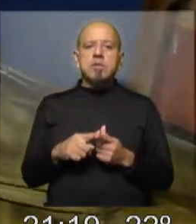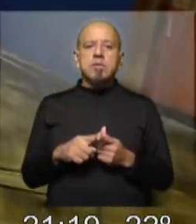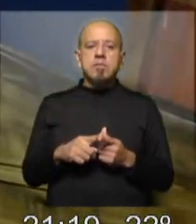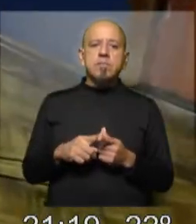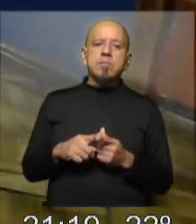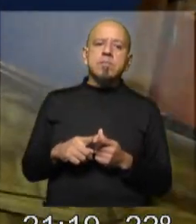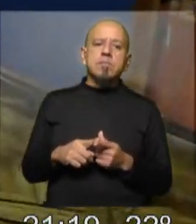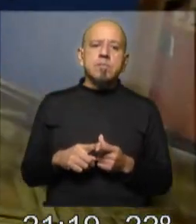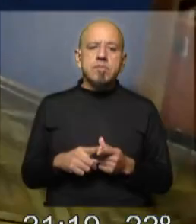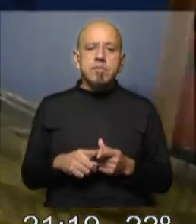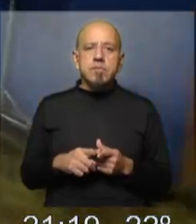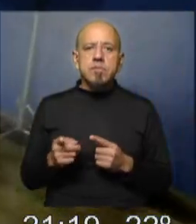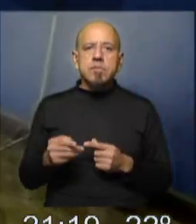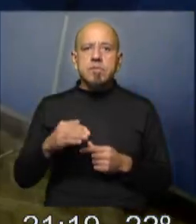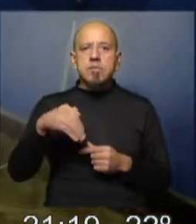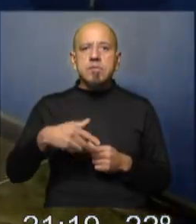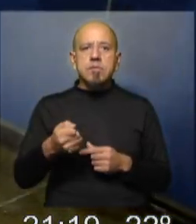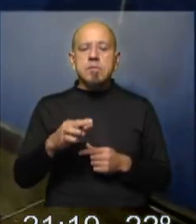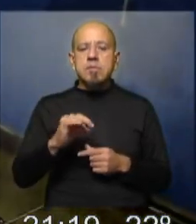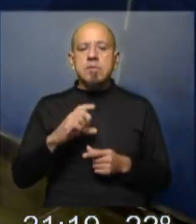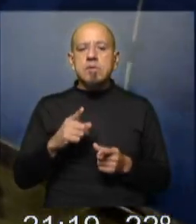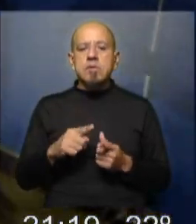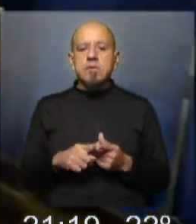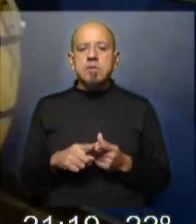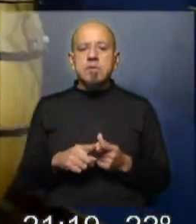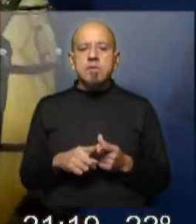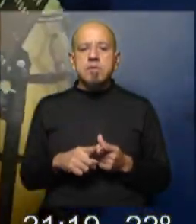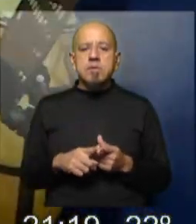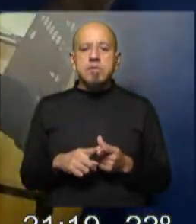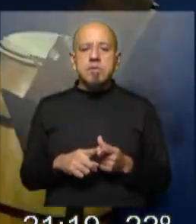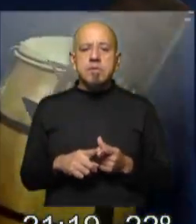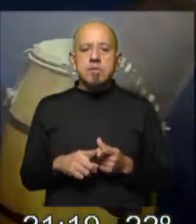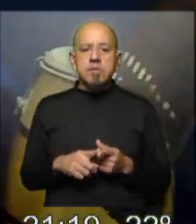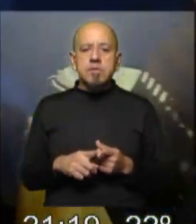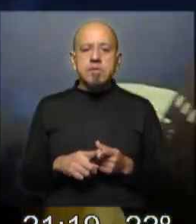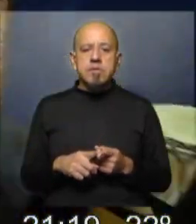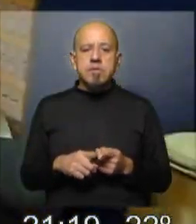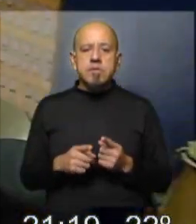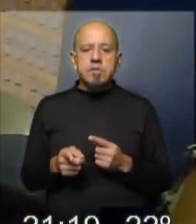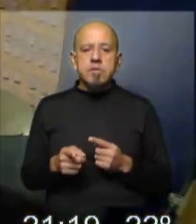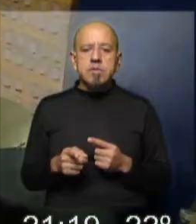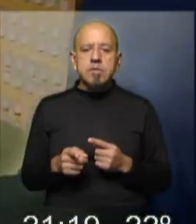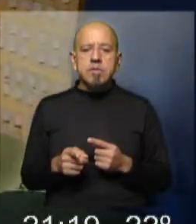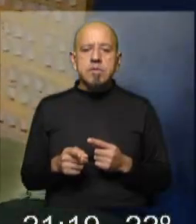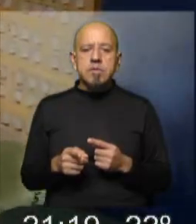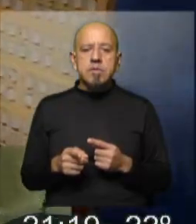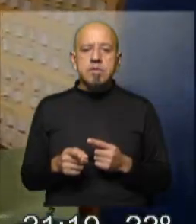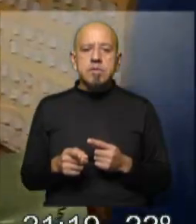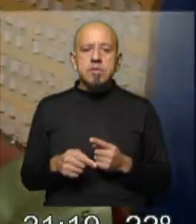fue grabado. Está Mariel ahora en piso y que se presentan ahora el 21 en el Teatro. Este fue grabado en